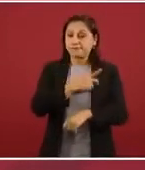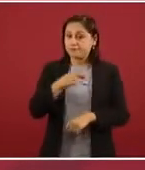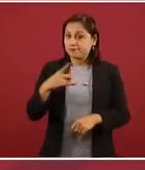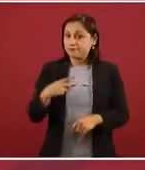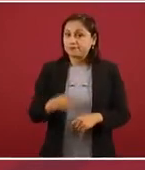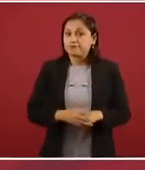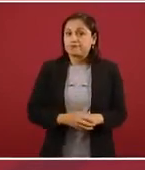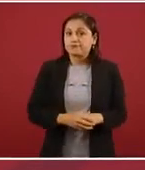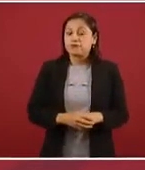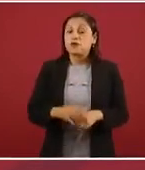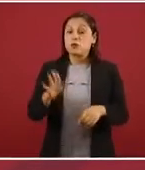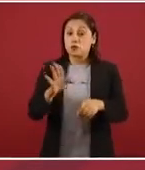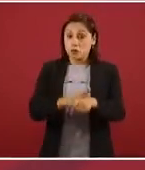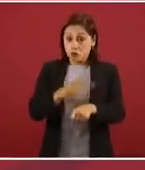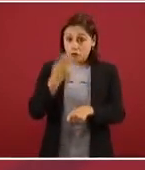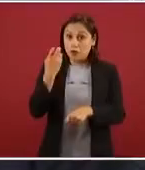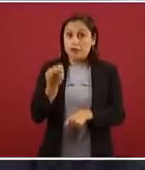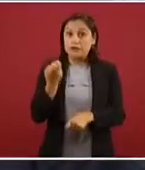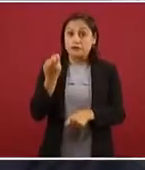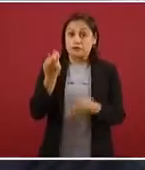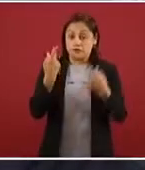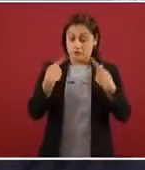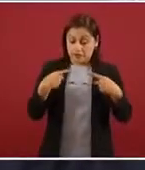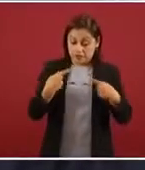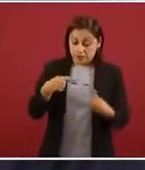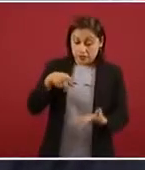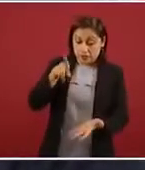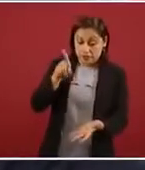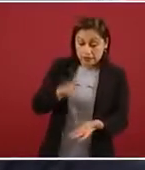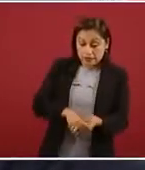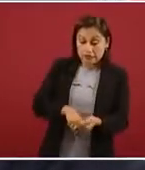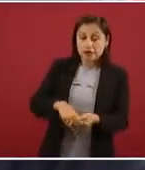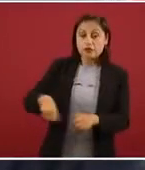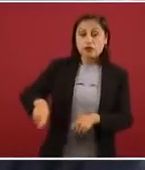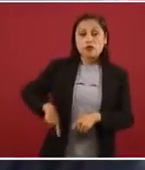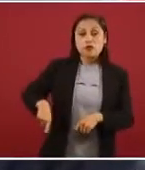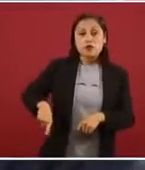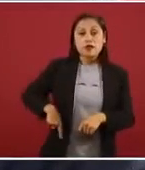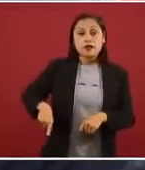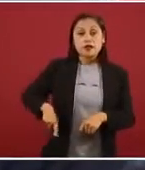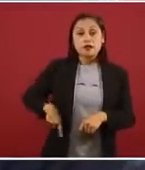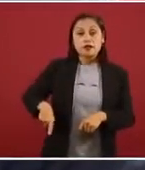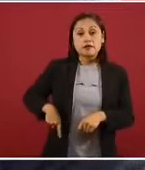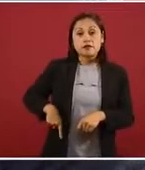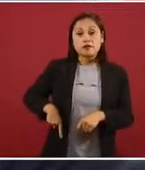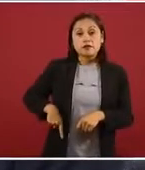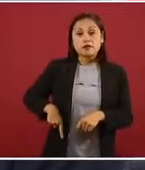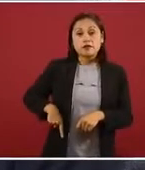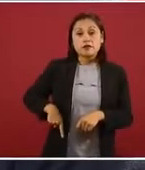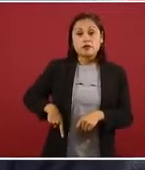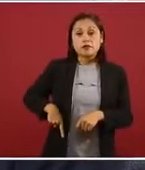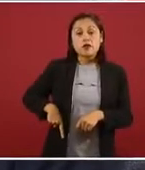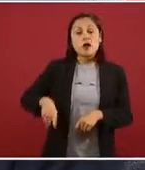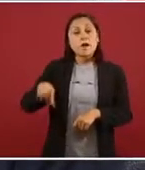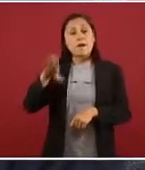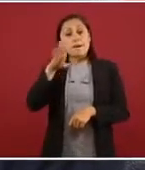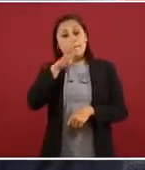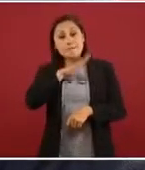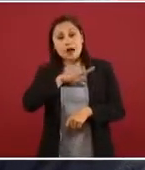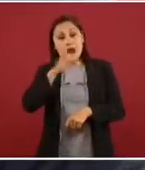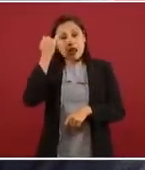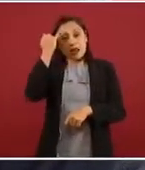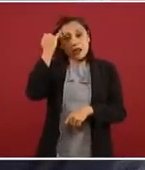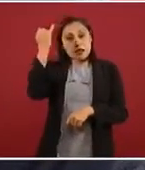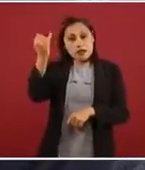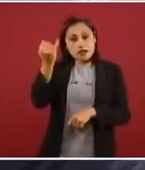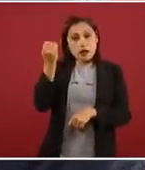incumpla con los principios de este nuevo gobierno,